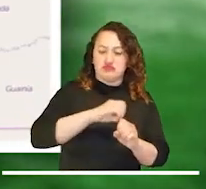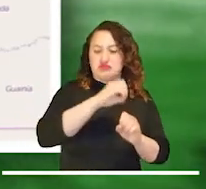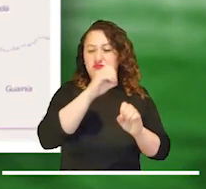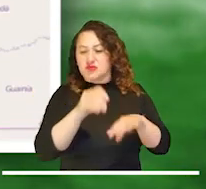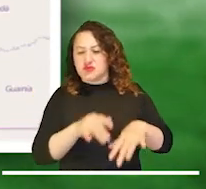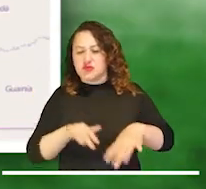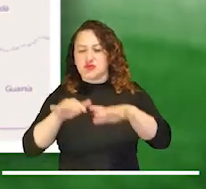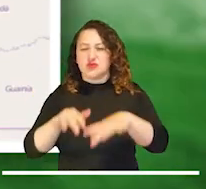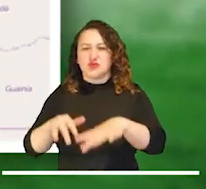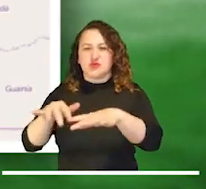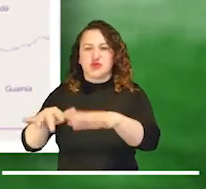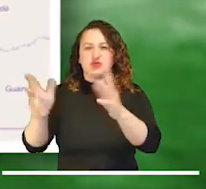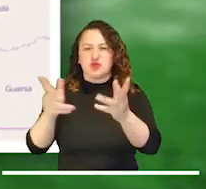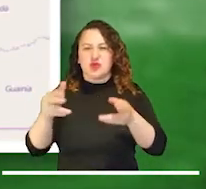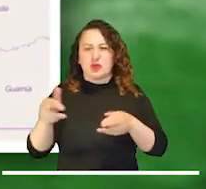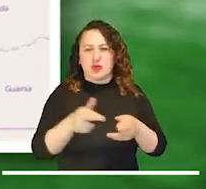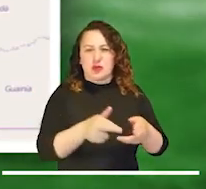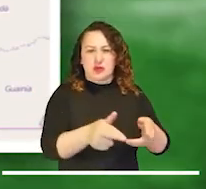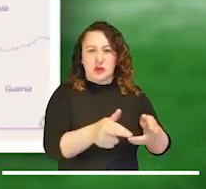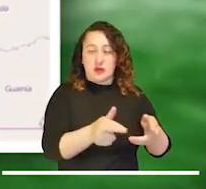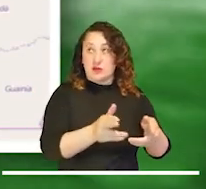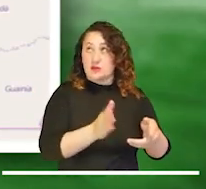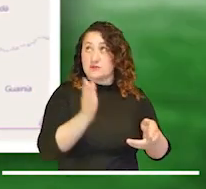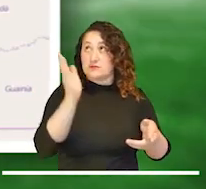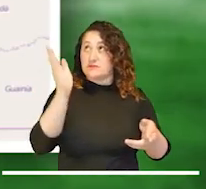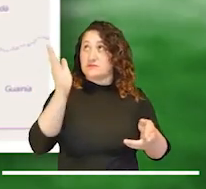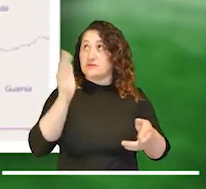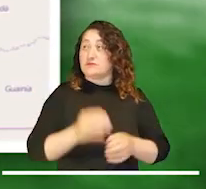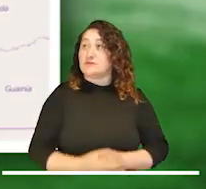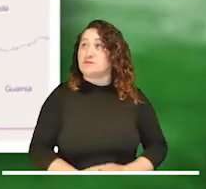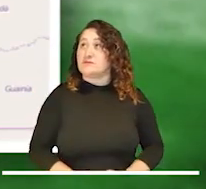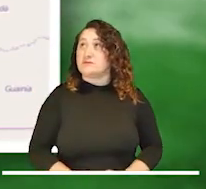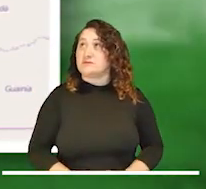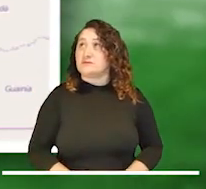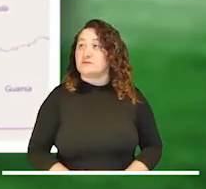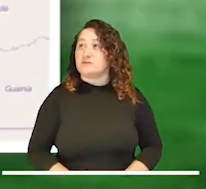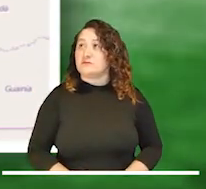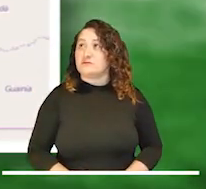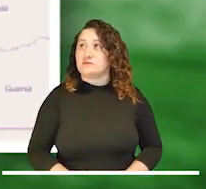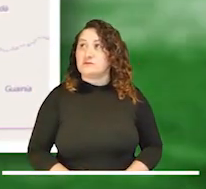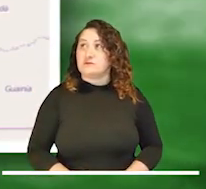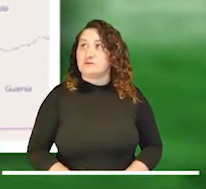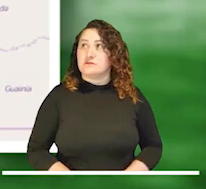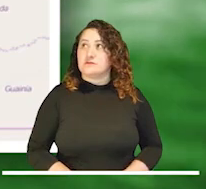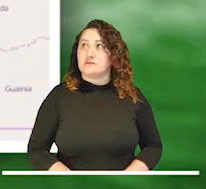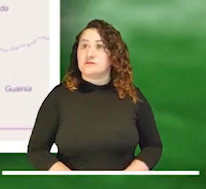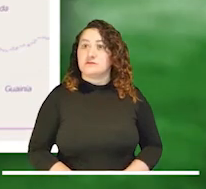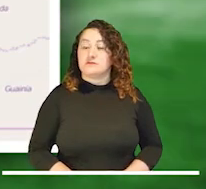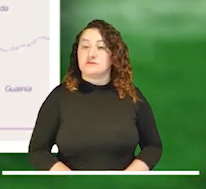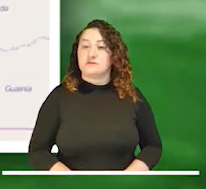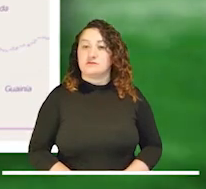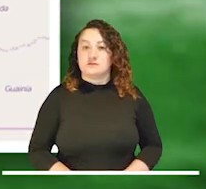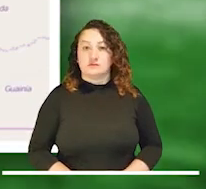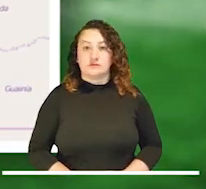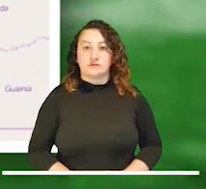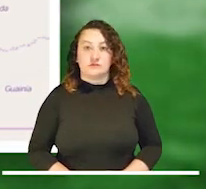En Meta se activa la alerta roja por el desbordamiento del río Limón a la altura del municipio de Mesetas.